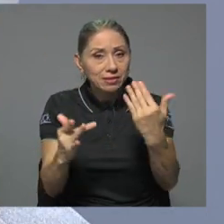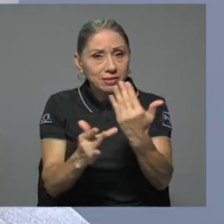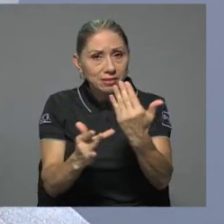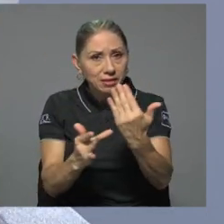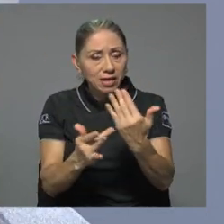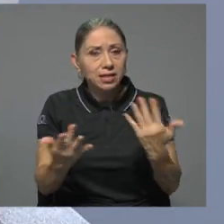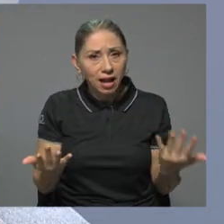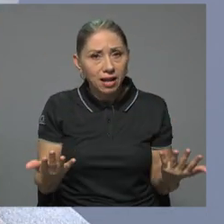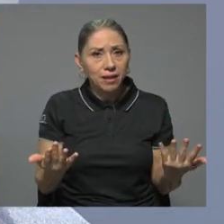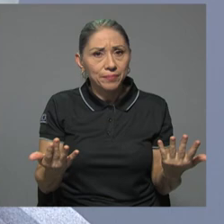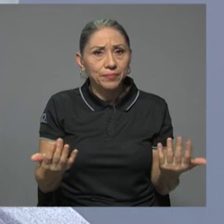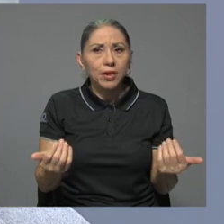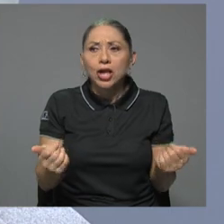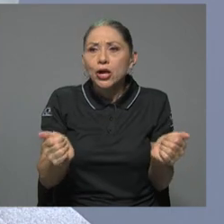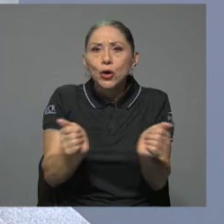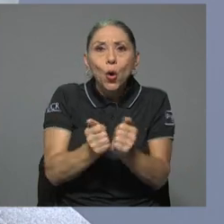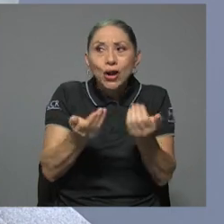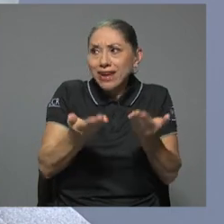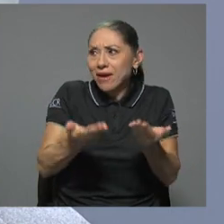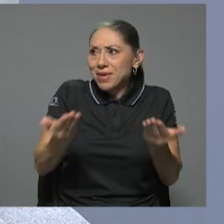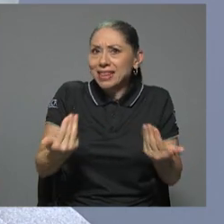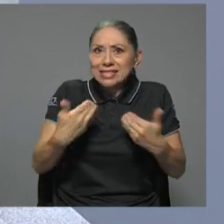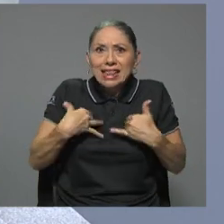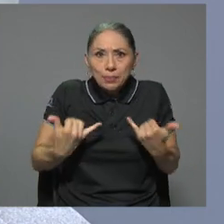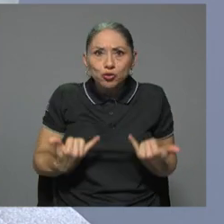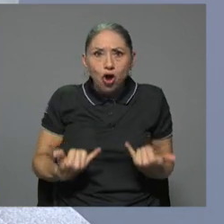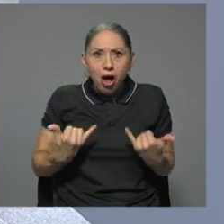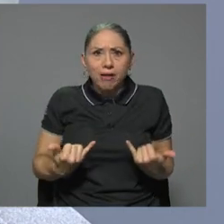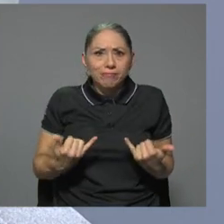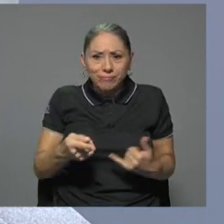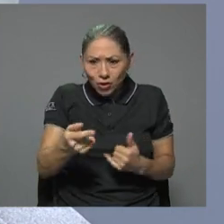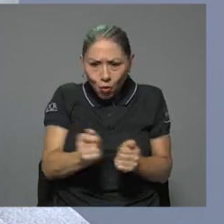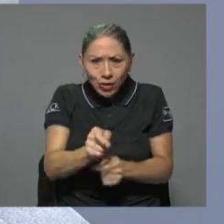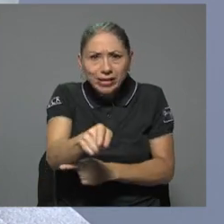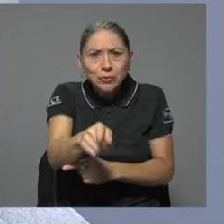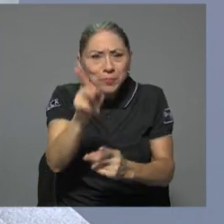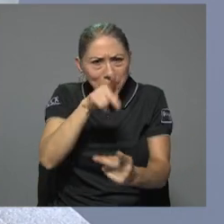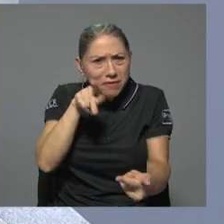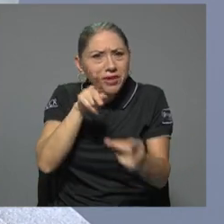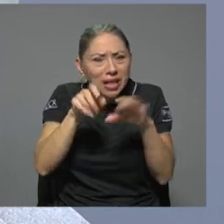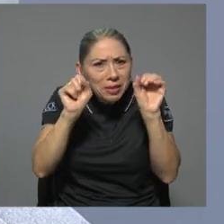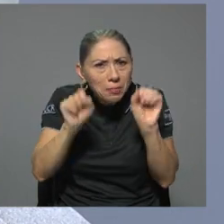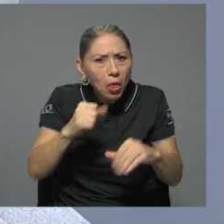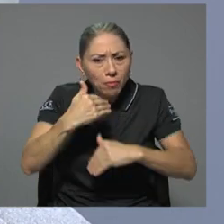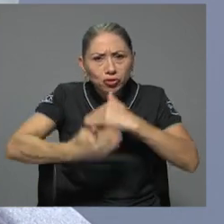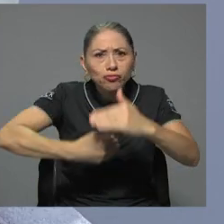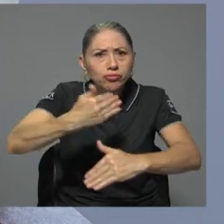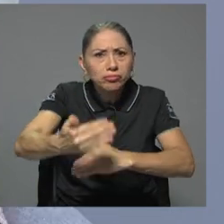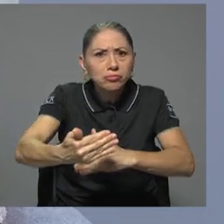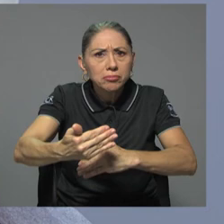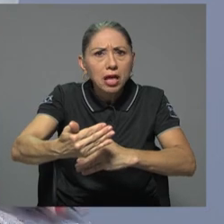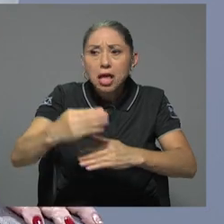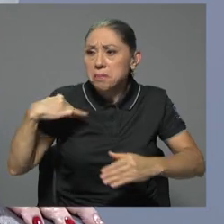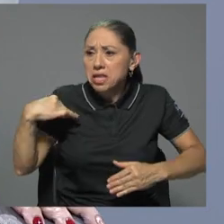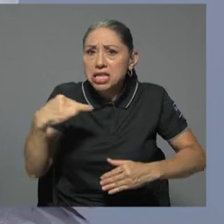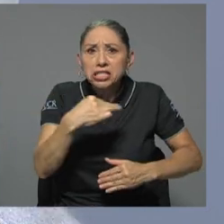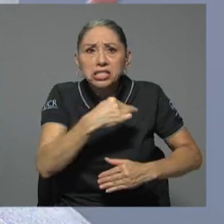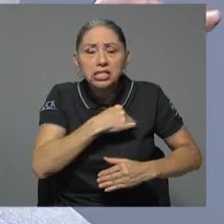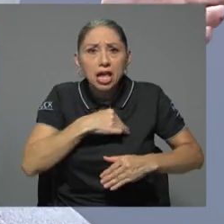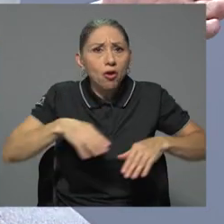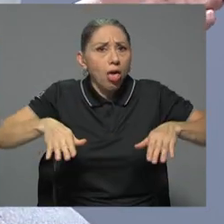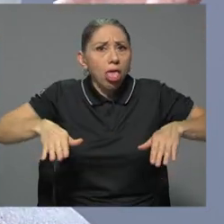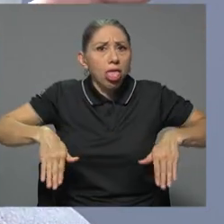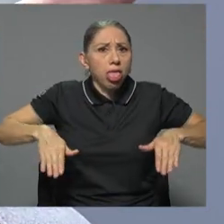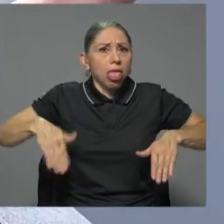con las herramientas que hoy día tenemos perfectamente podemos ir a desarrollar esto no lo ha desarrollado el ministerio como se ve